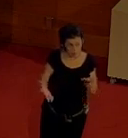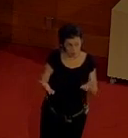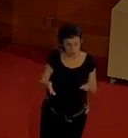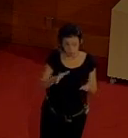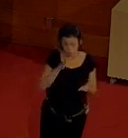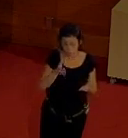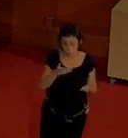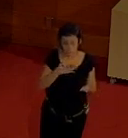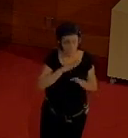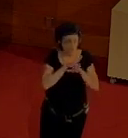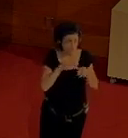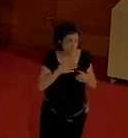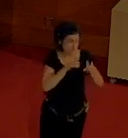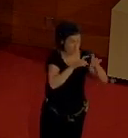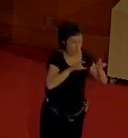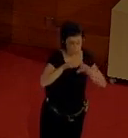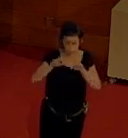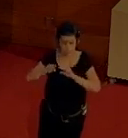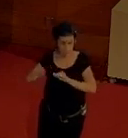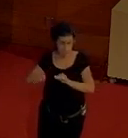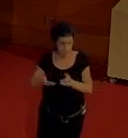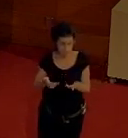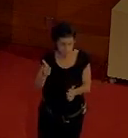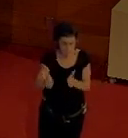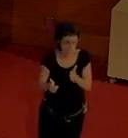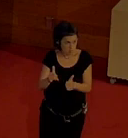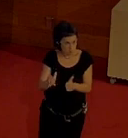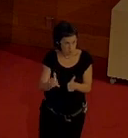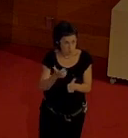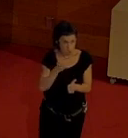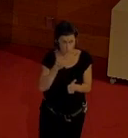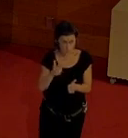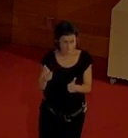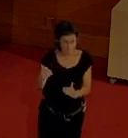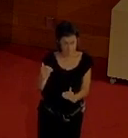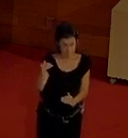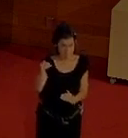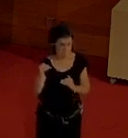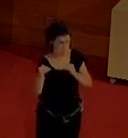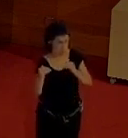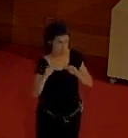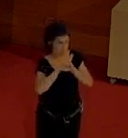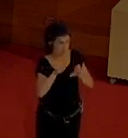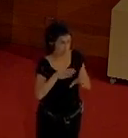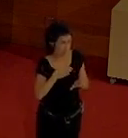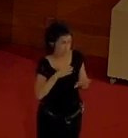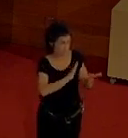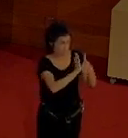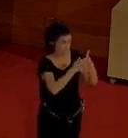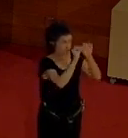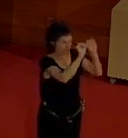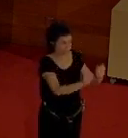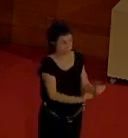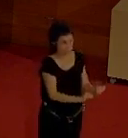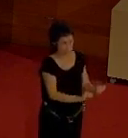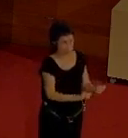empresas compiten con las suyas y si no conseguimos tener el mismo nivel las nuestras van a cerrar tenemos que hacer